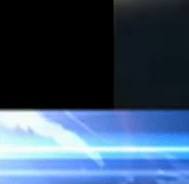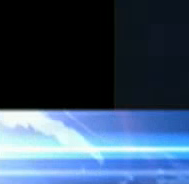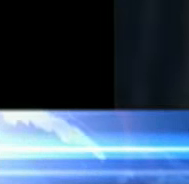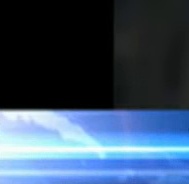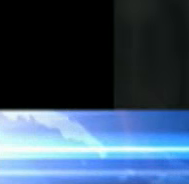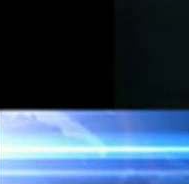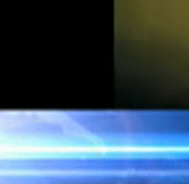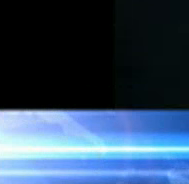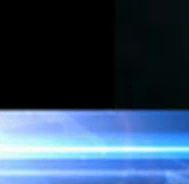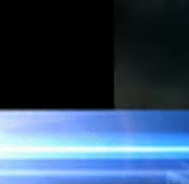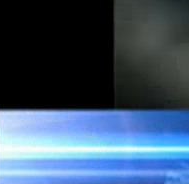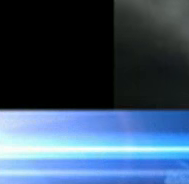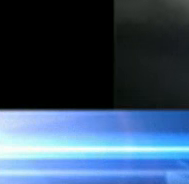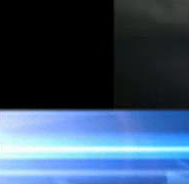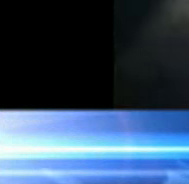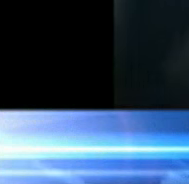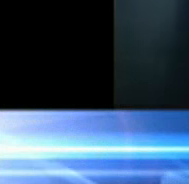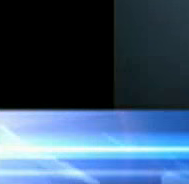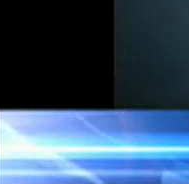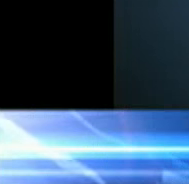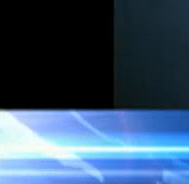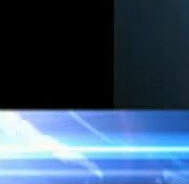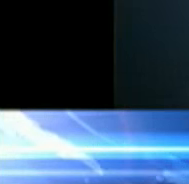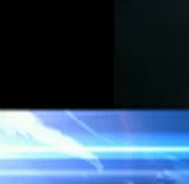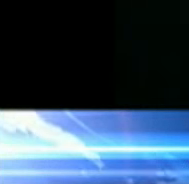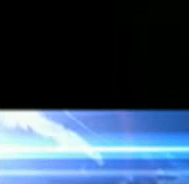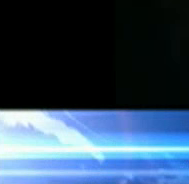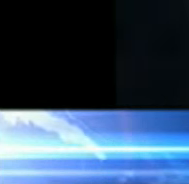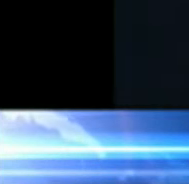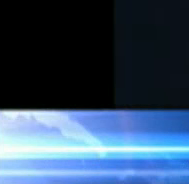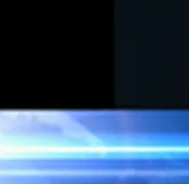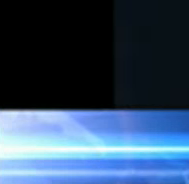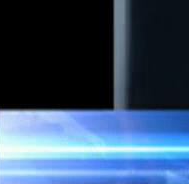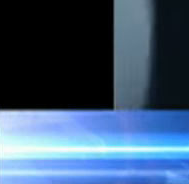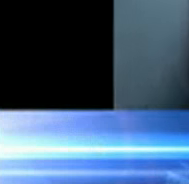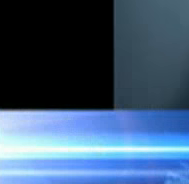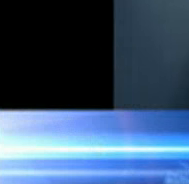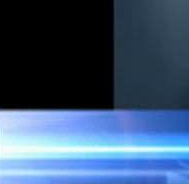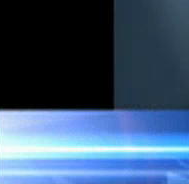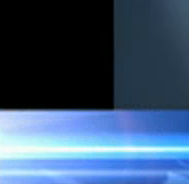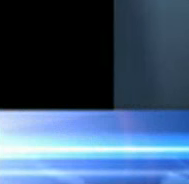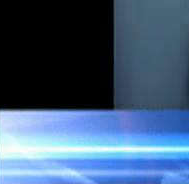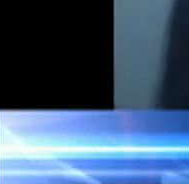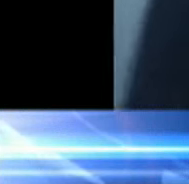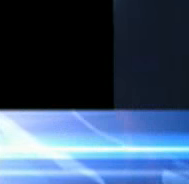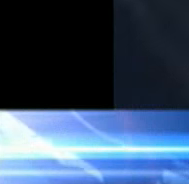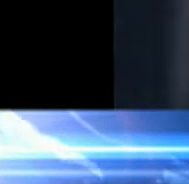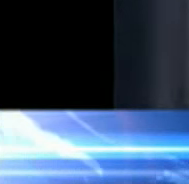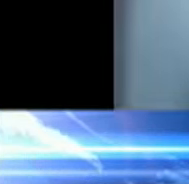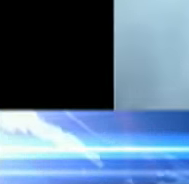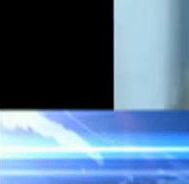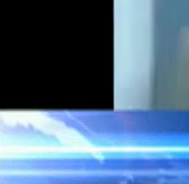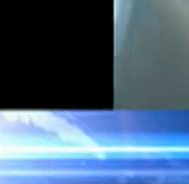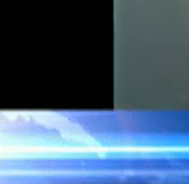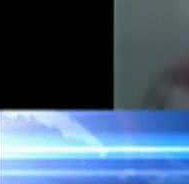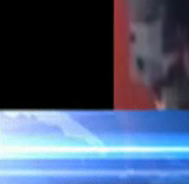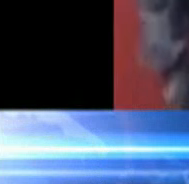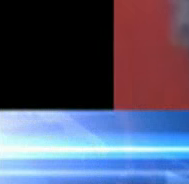Una mujer con una orden fiscal entró con policías a la habitación de un motel y confirmó lo que